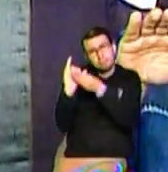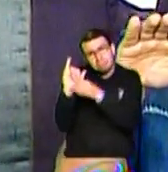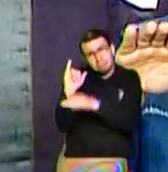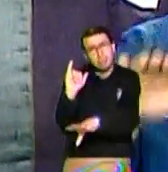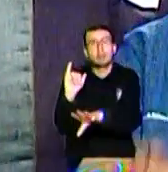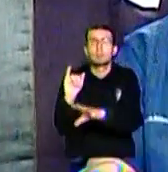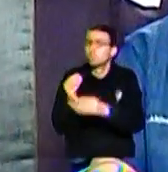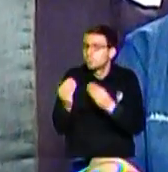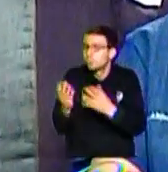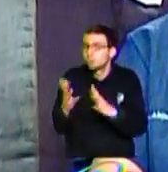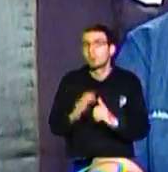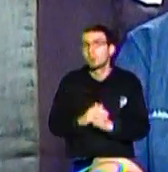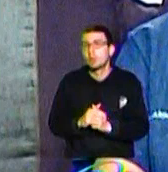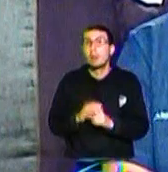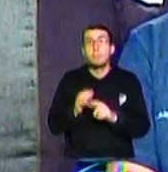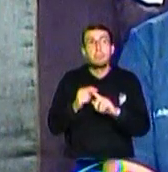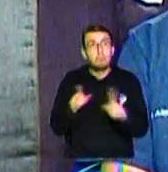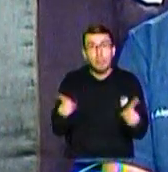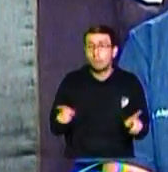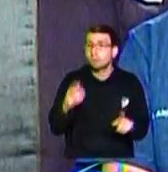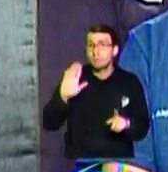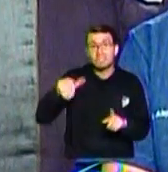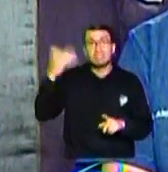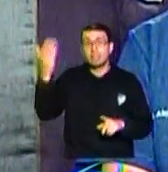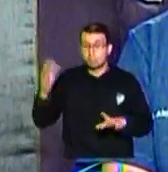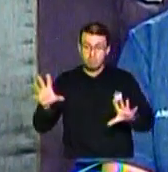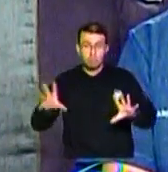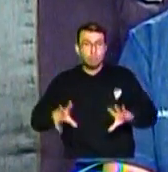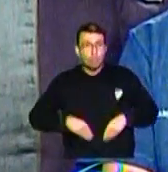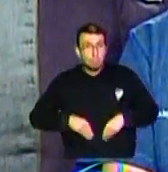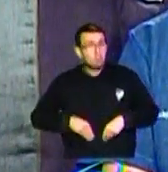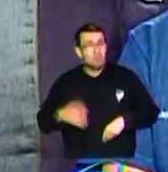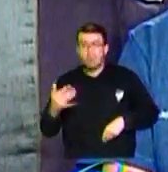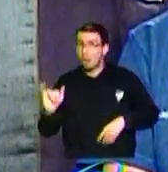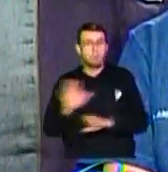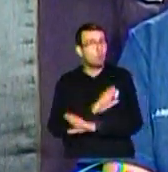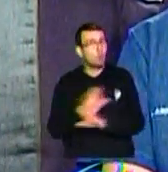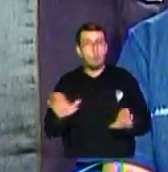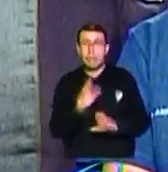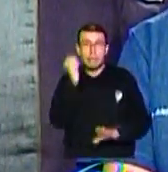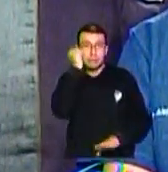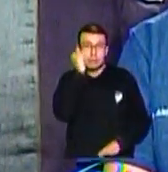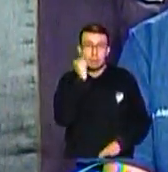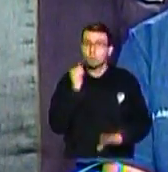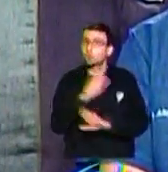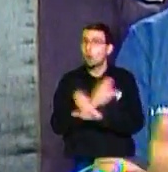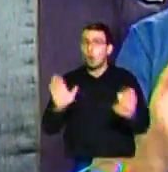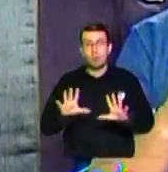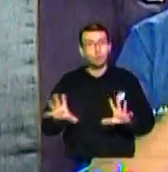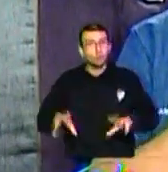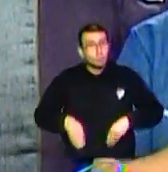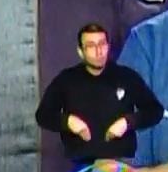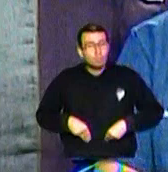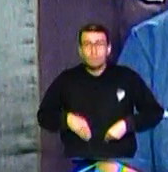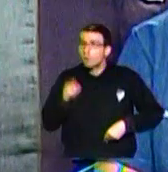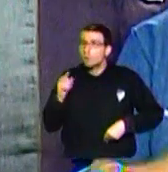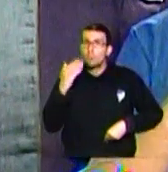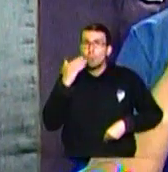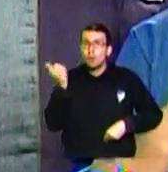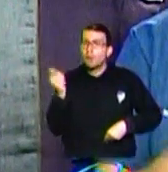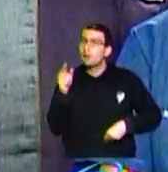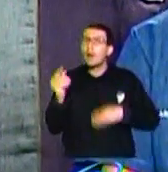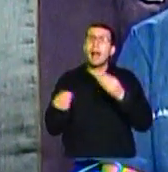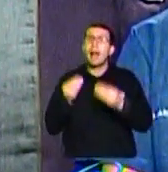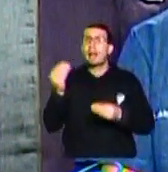concepto es totalmente diferente, hay un bajón de las hormonas, en especial del estrógeno, entonces la mujer lo que experimenta es una disminución,